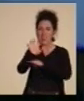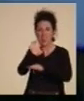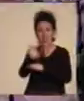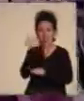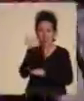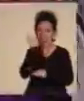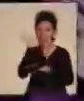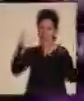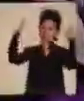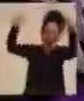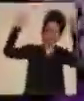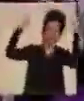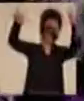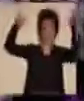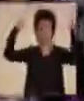Basilona.